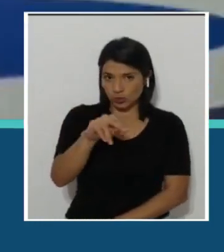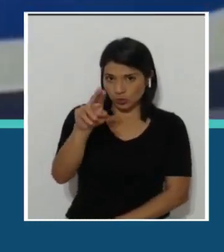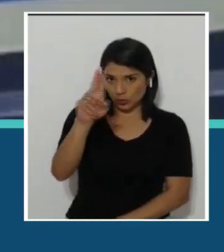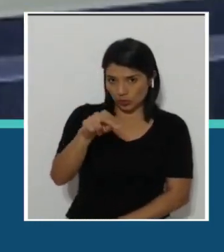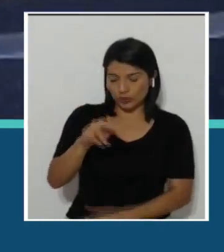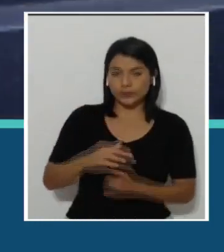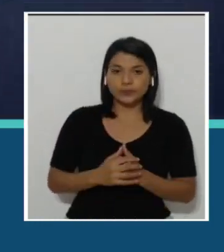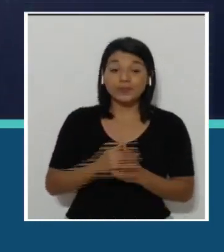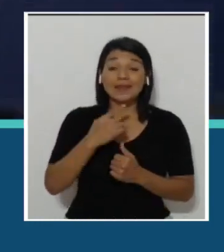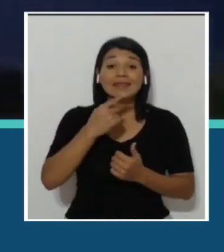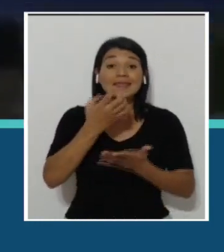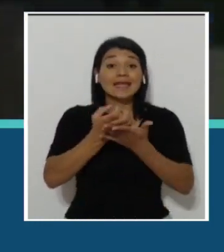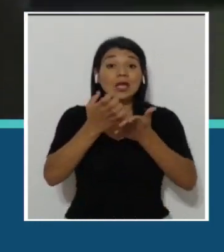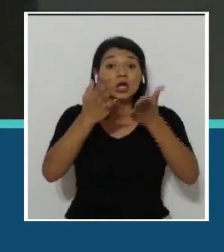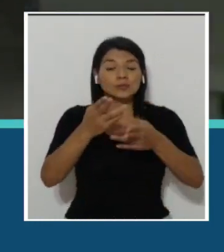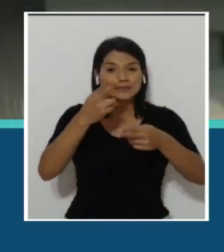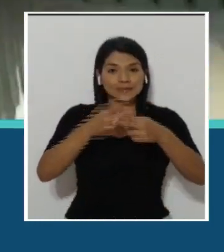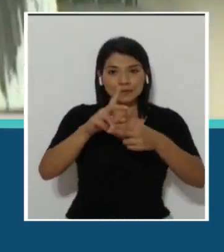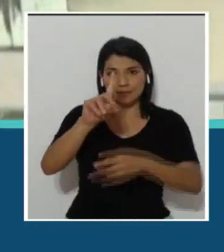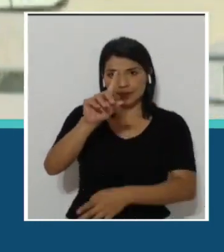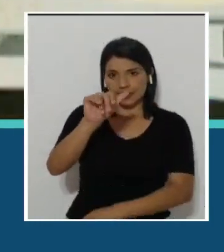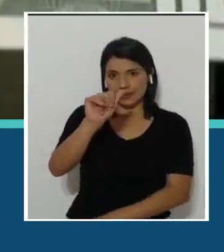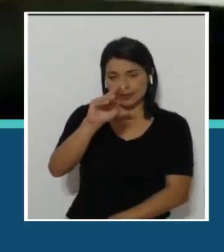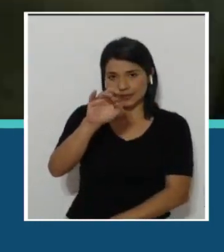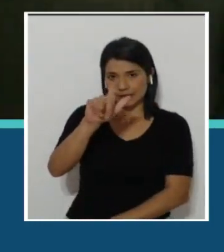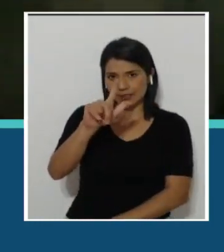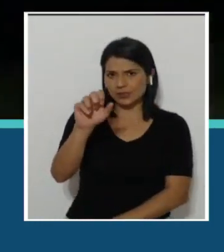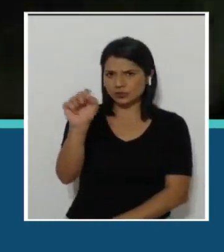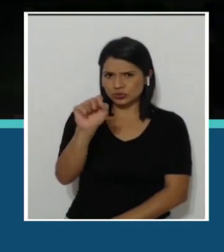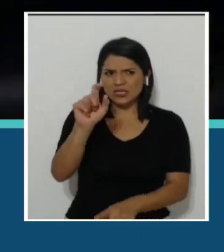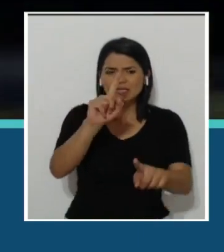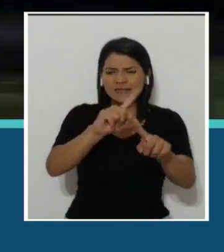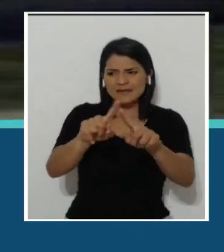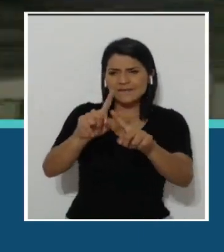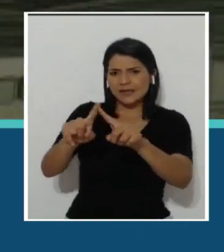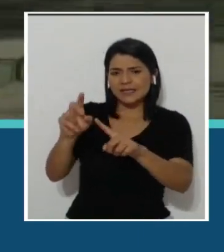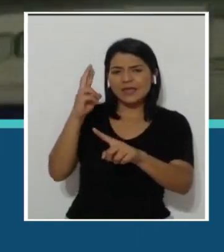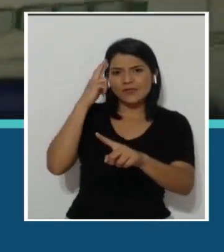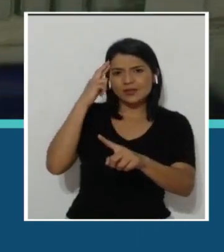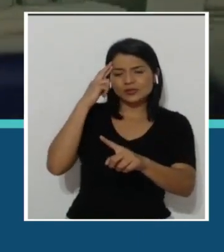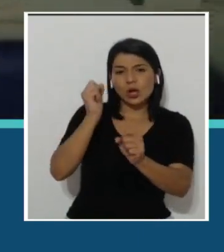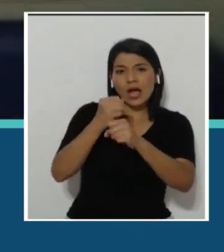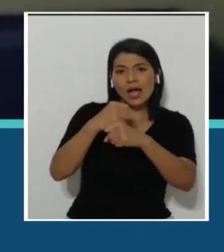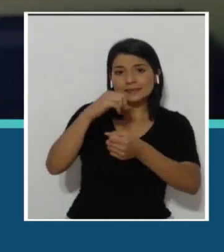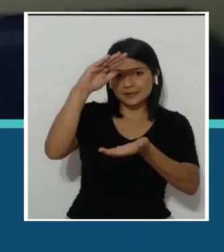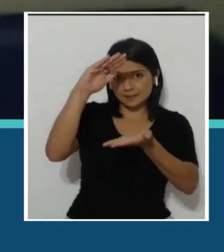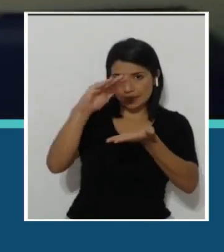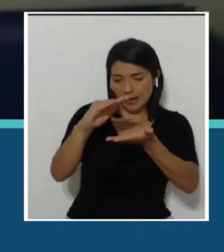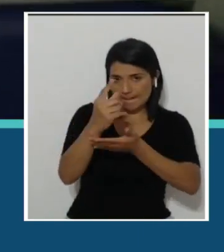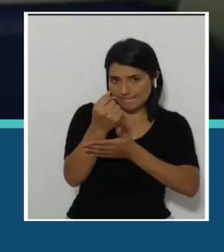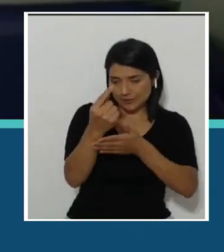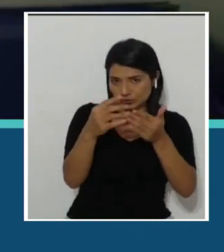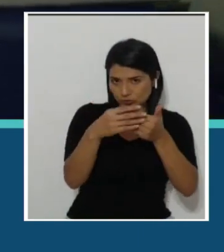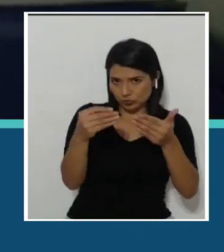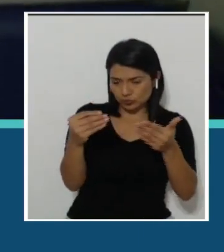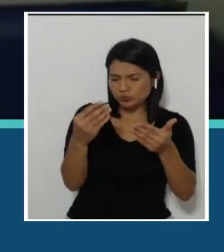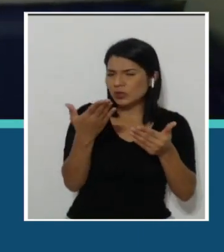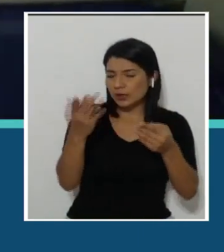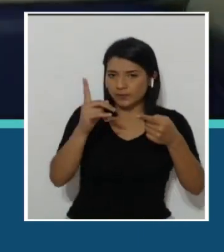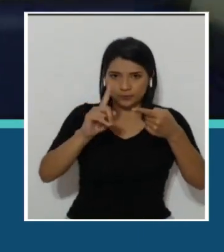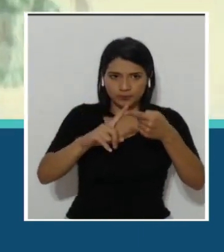economista Daniel Suchar, son varios los factores que han generado una reducción en la moneda, entre ellos una buena recaudación de impuestos por parte